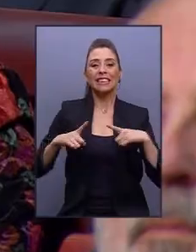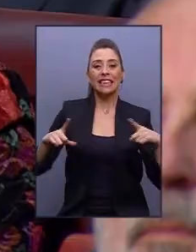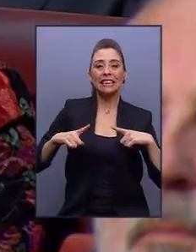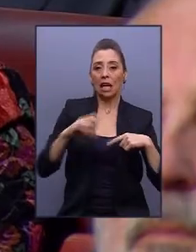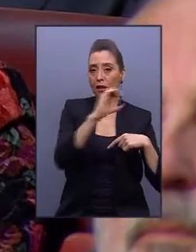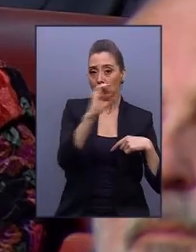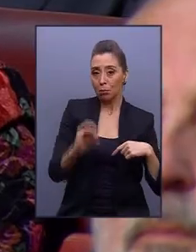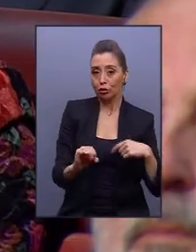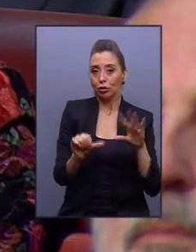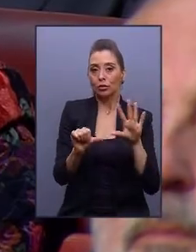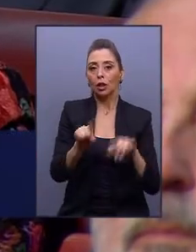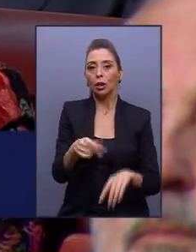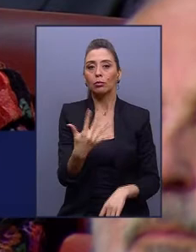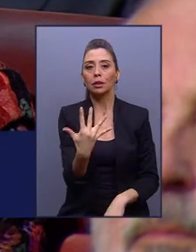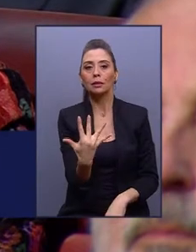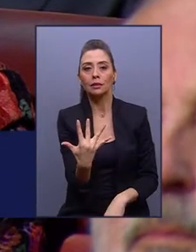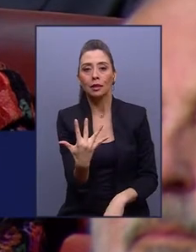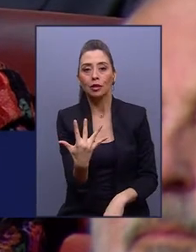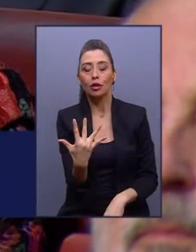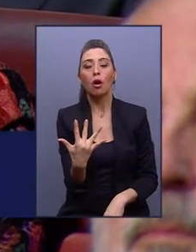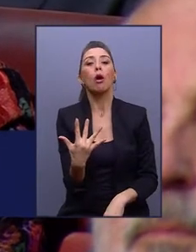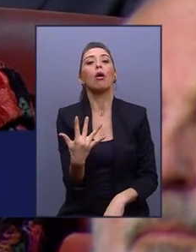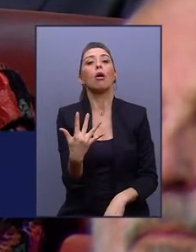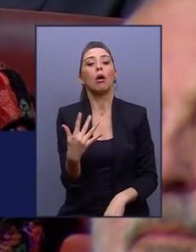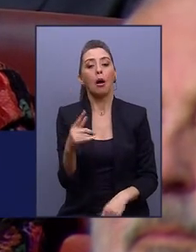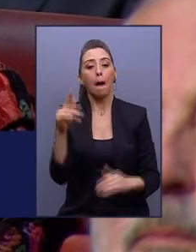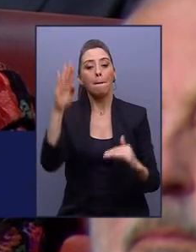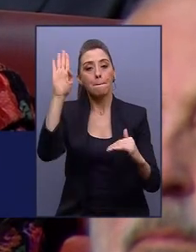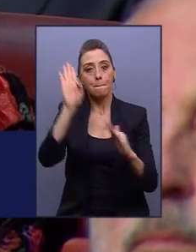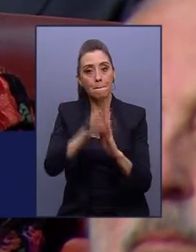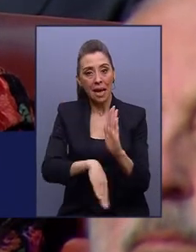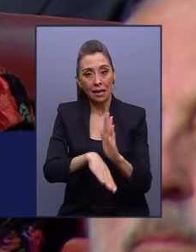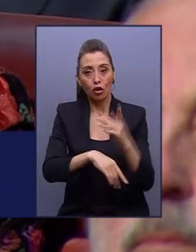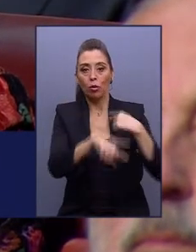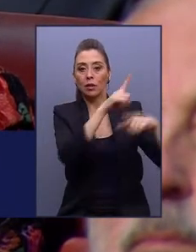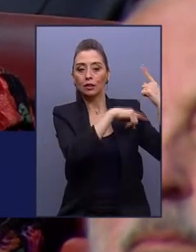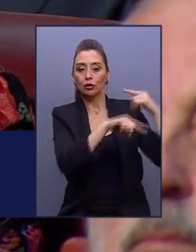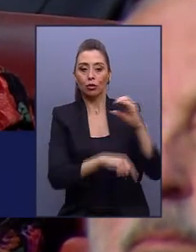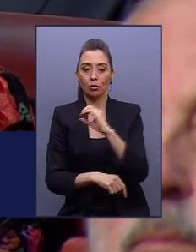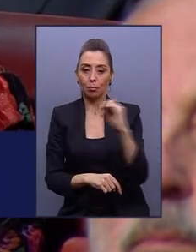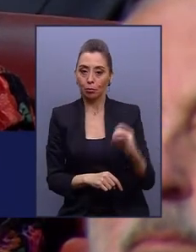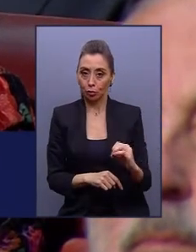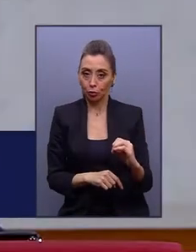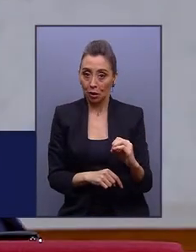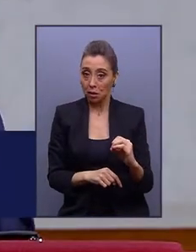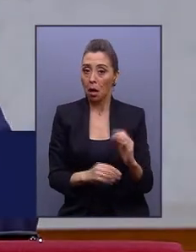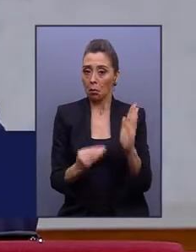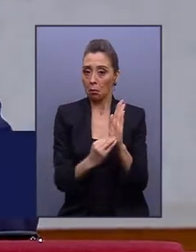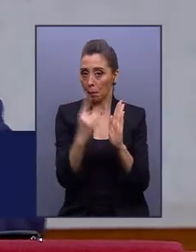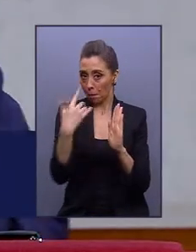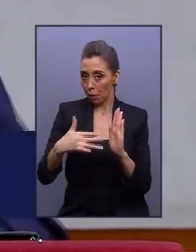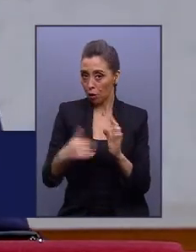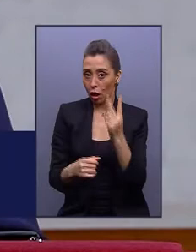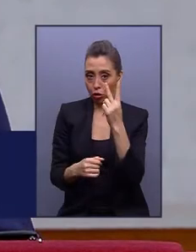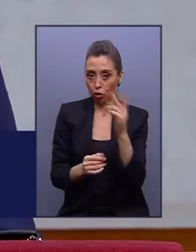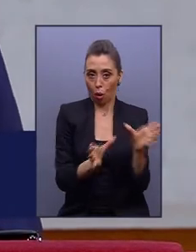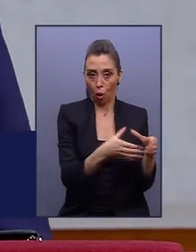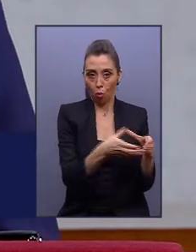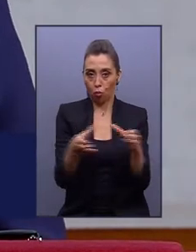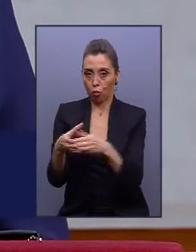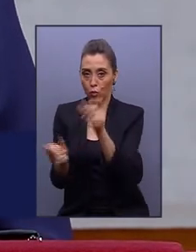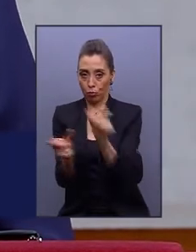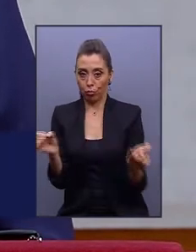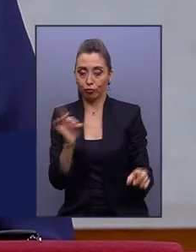promediado 6,5%, significativamente por debajo del promedio histórico. Y hemos dado prioridad a dos grupos de